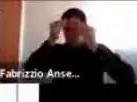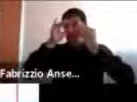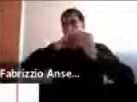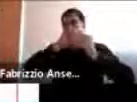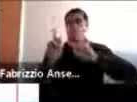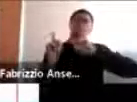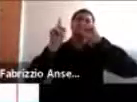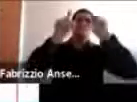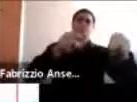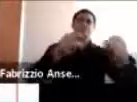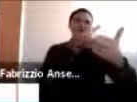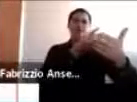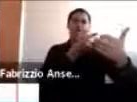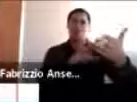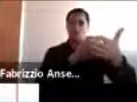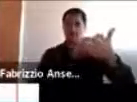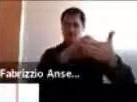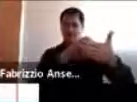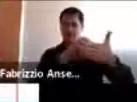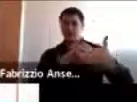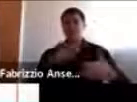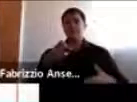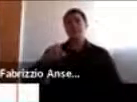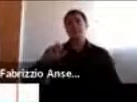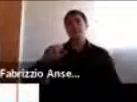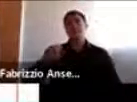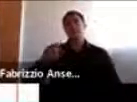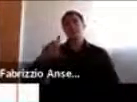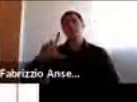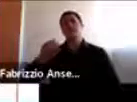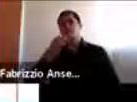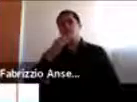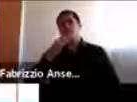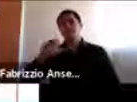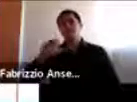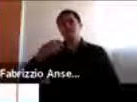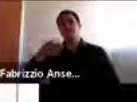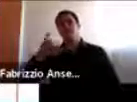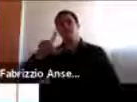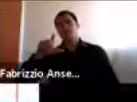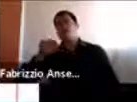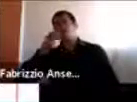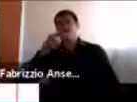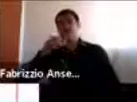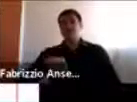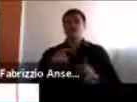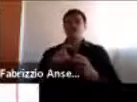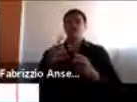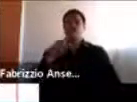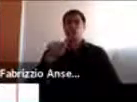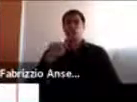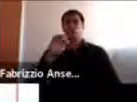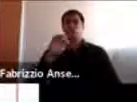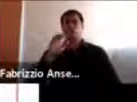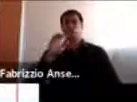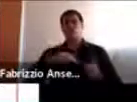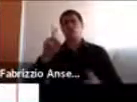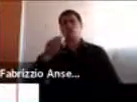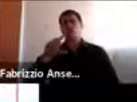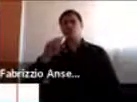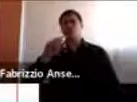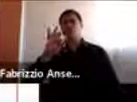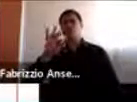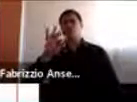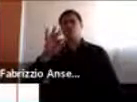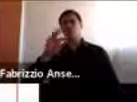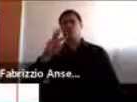antes Pablo y Camila este software está hasta lectura de palabras pero la idea es que después cuando el niño ya maneje se maneje